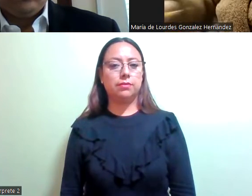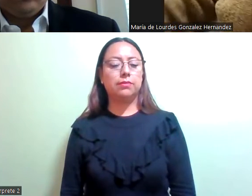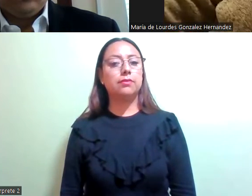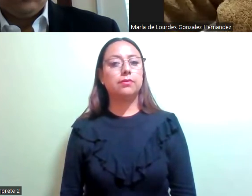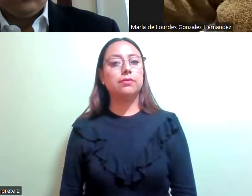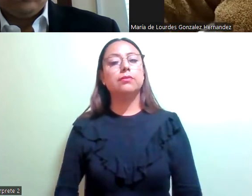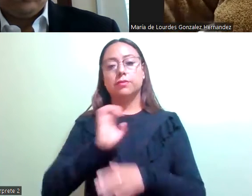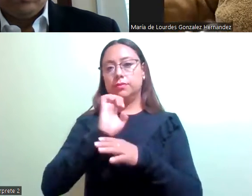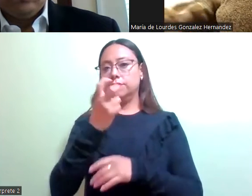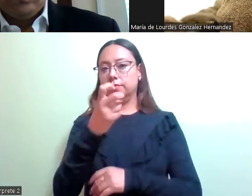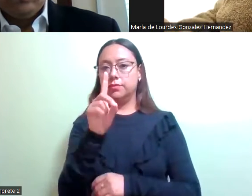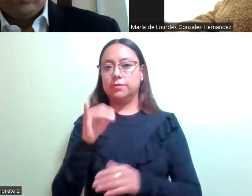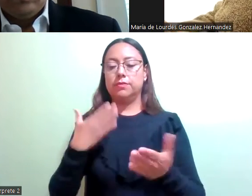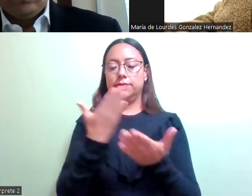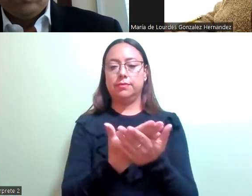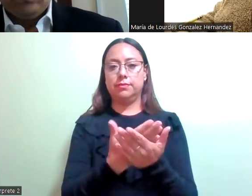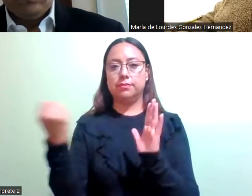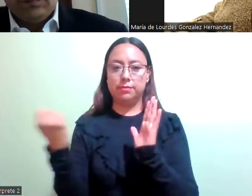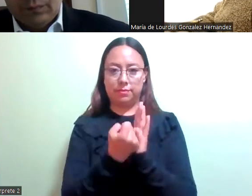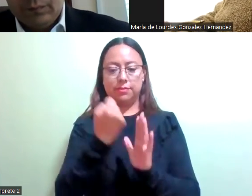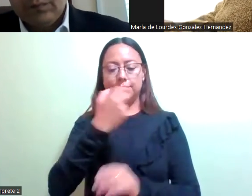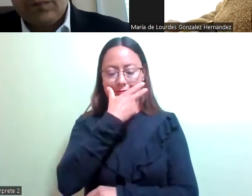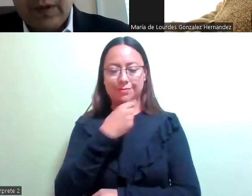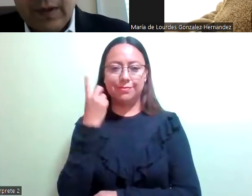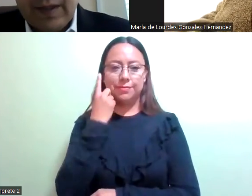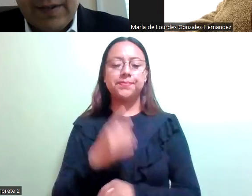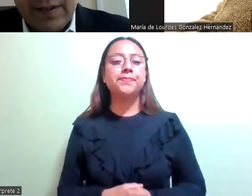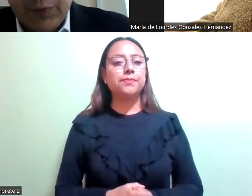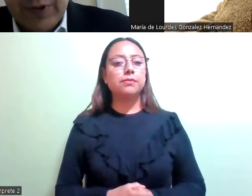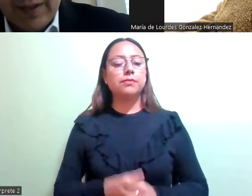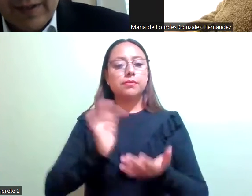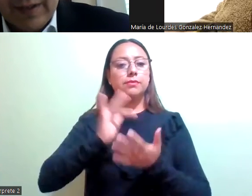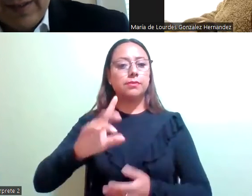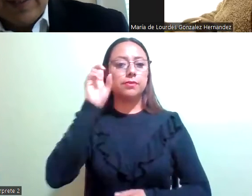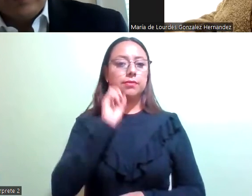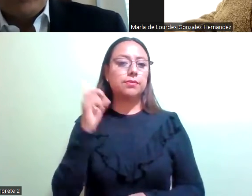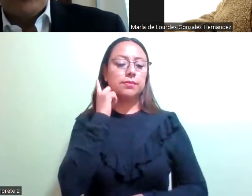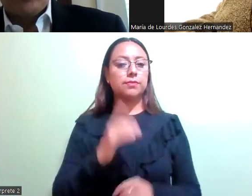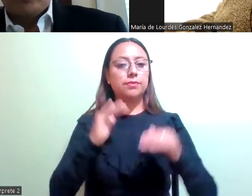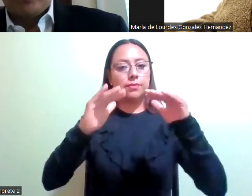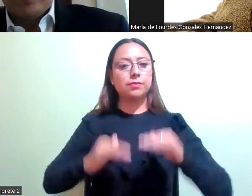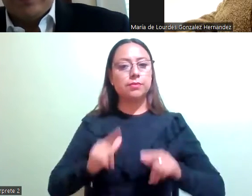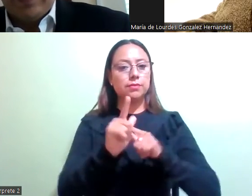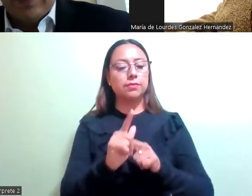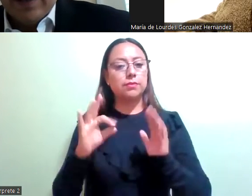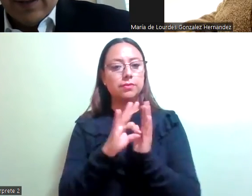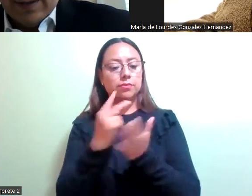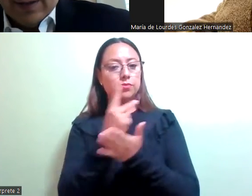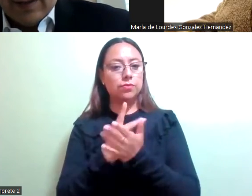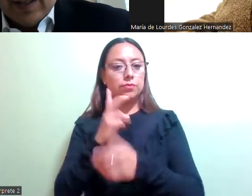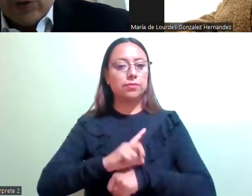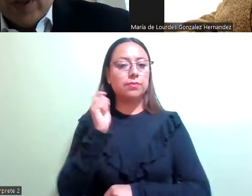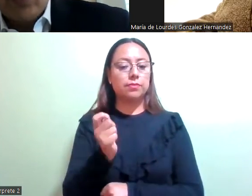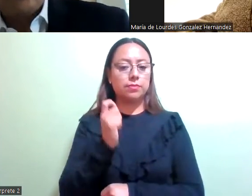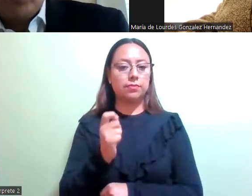por lo que se aprueba el dictamen en referencia, diputado. Gracias, diputada. El siguiente punto del orden del día